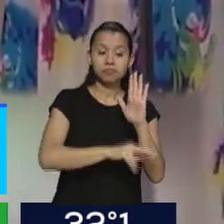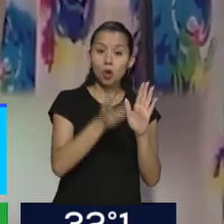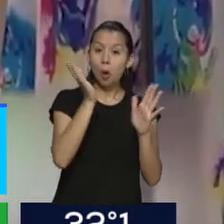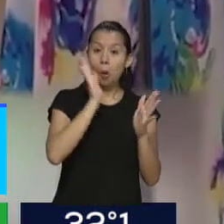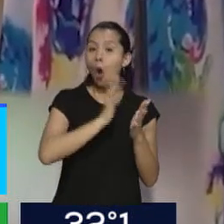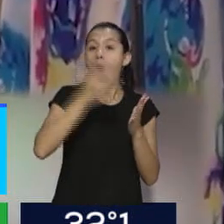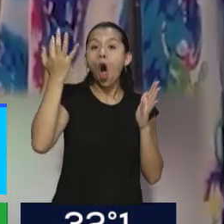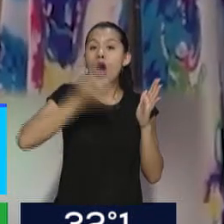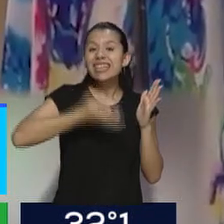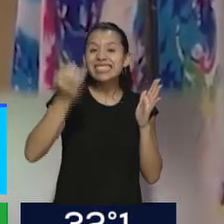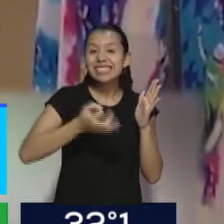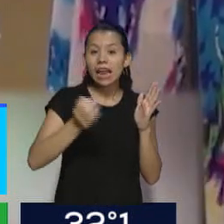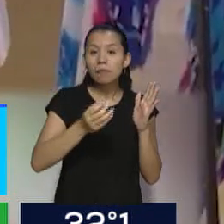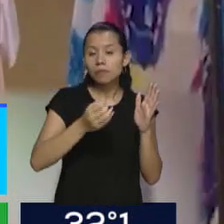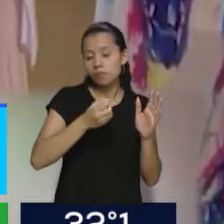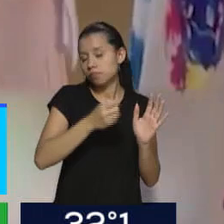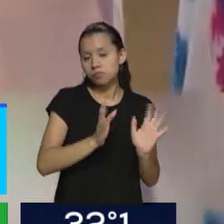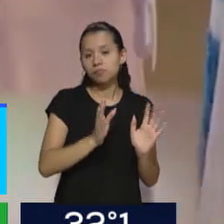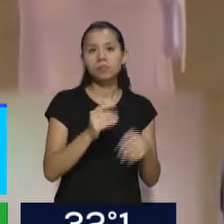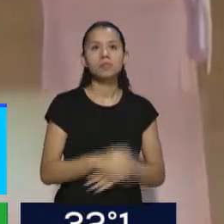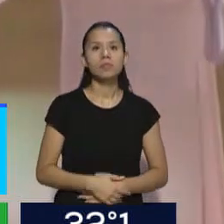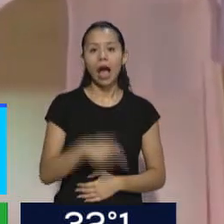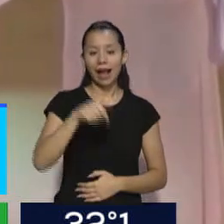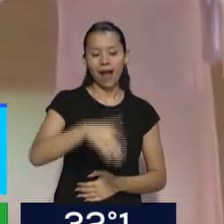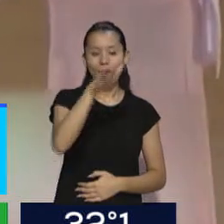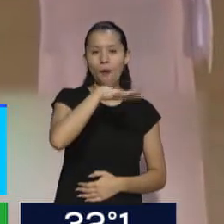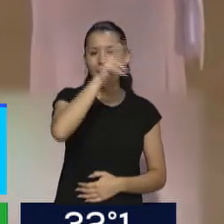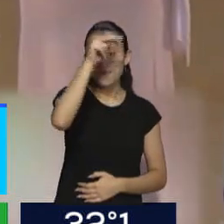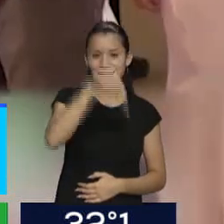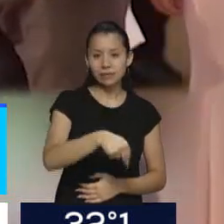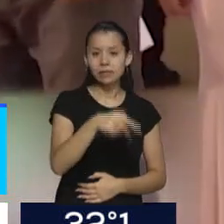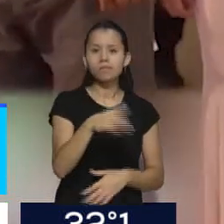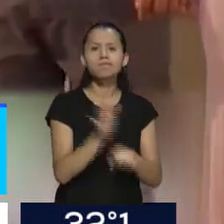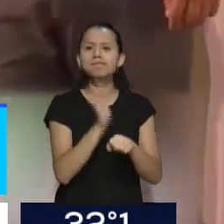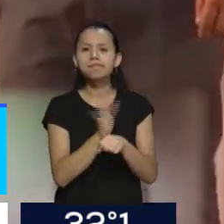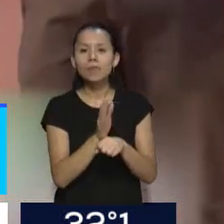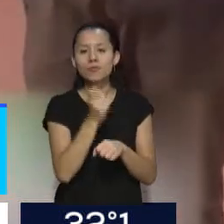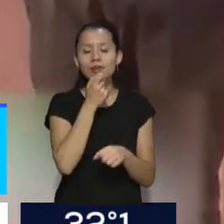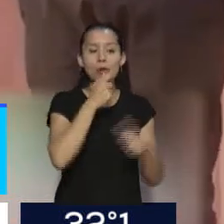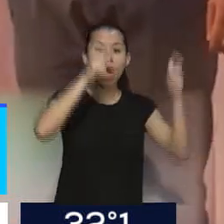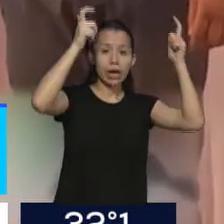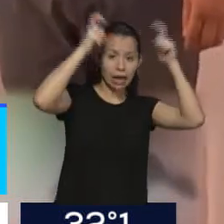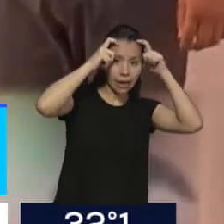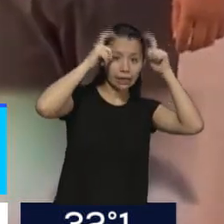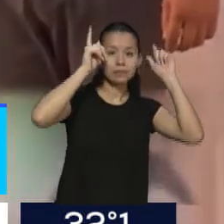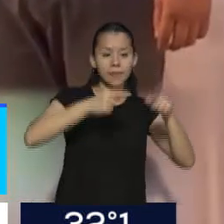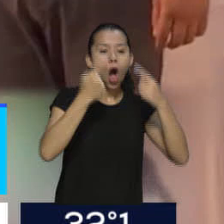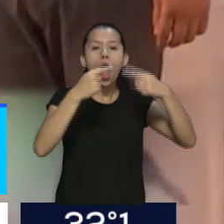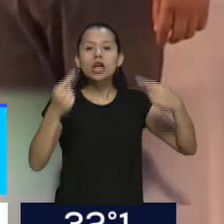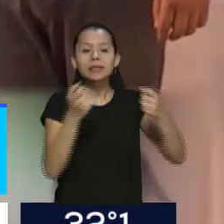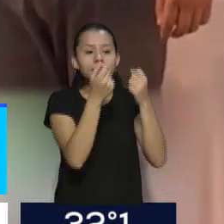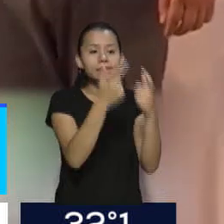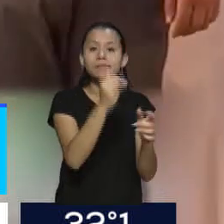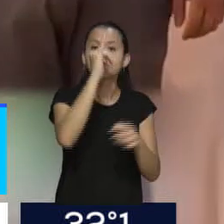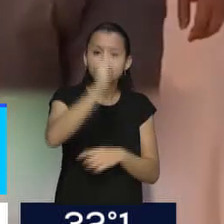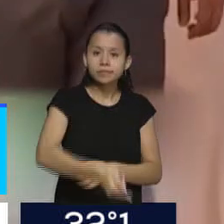la vendimia al departamento de Güemes. Eso significa que vuelven los atributos de la reina. Nos vamos a apartar de lo que se definió el